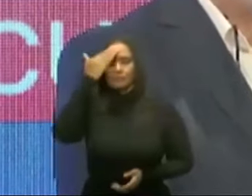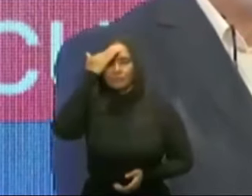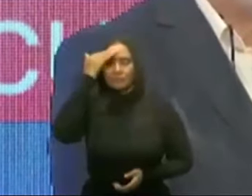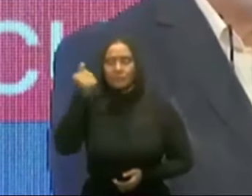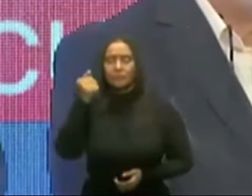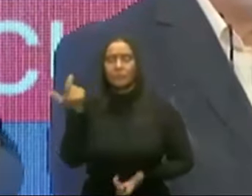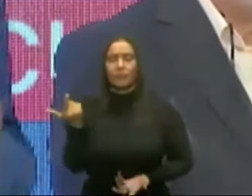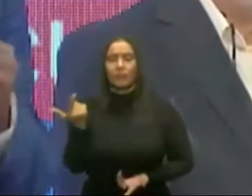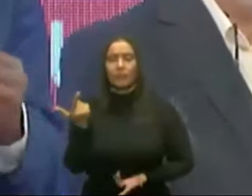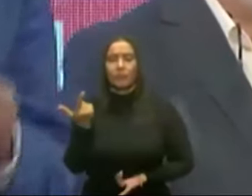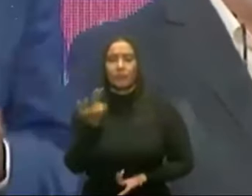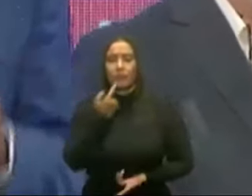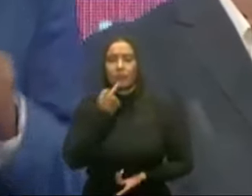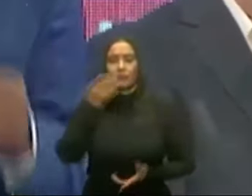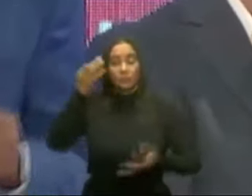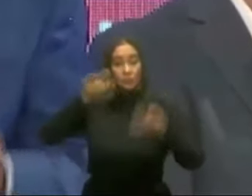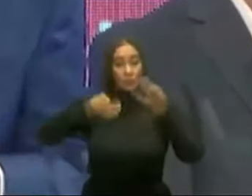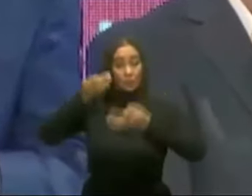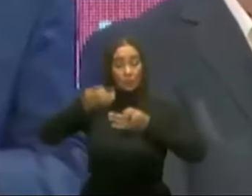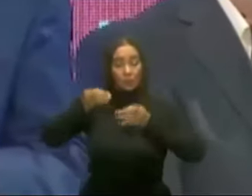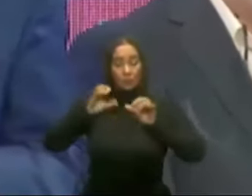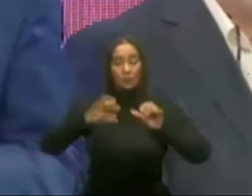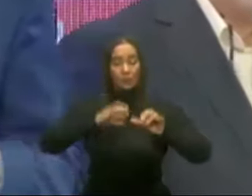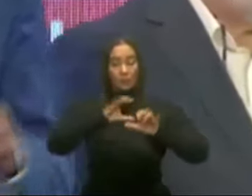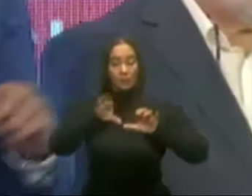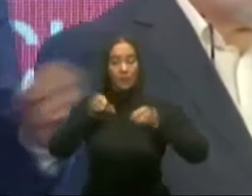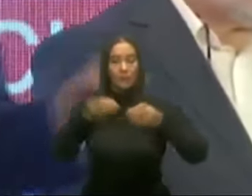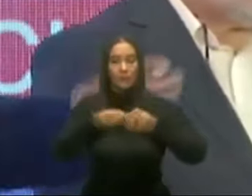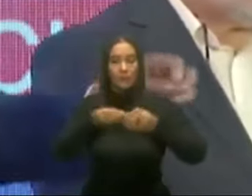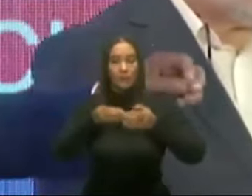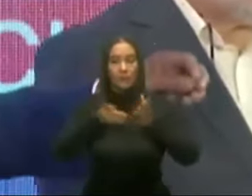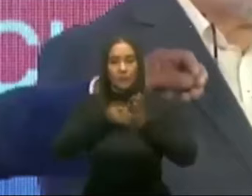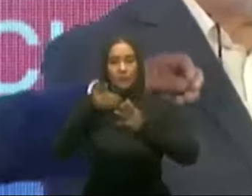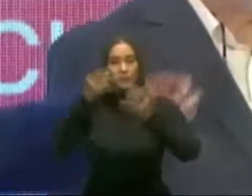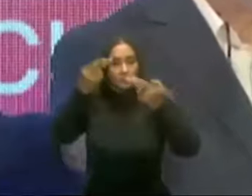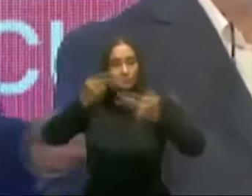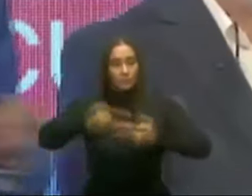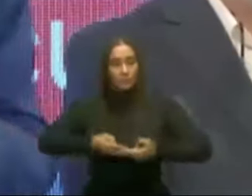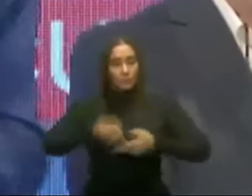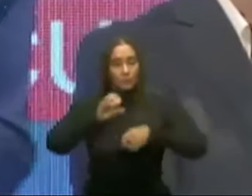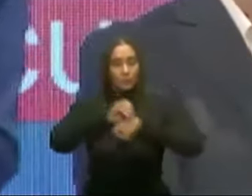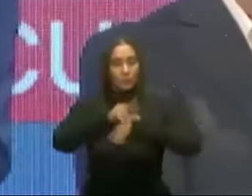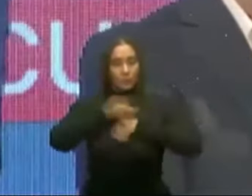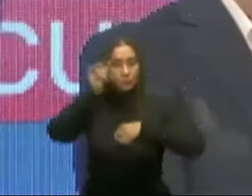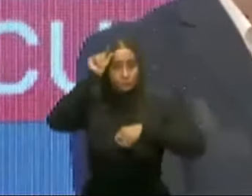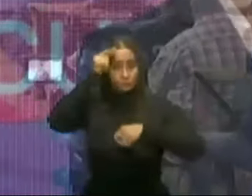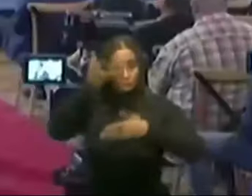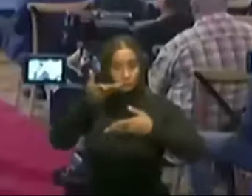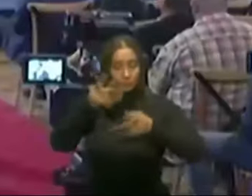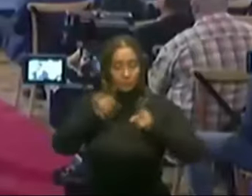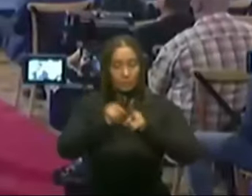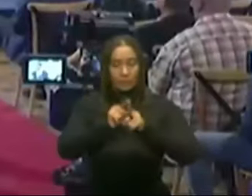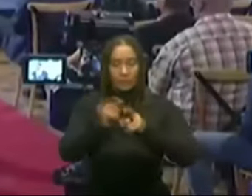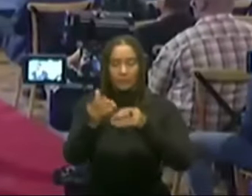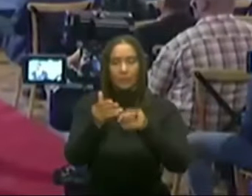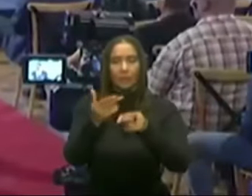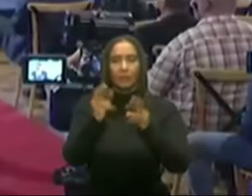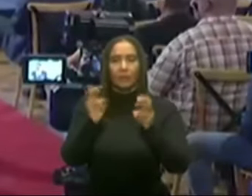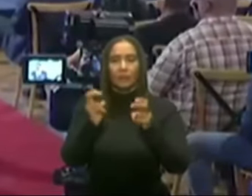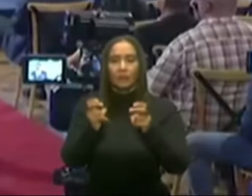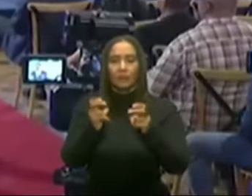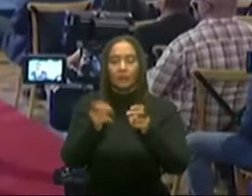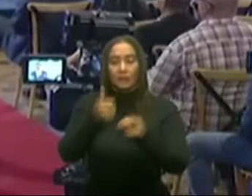dicho la Corte y la Comisión Interamericana de Derechos Humanos y el Tribunal Constitucional Dominicano se ha aproximado un poco al tema, es que